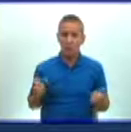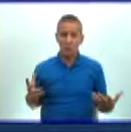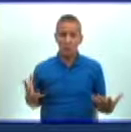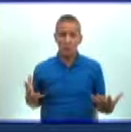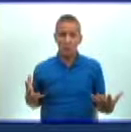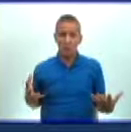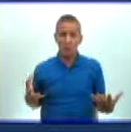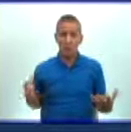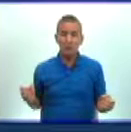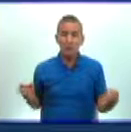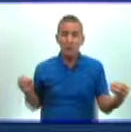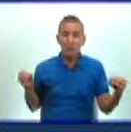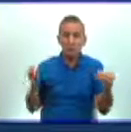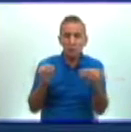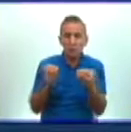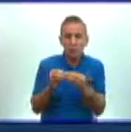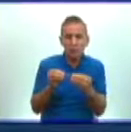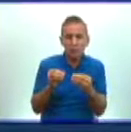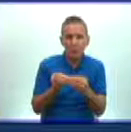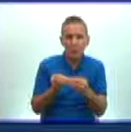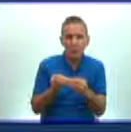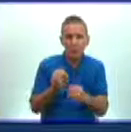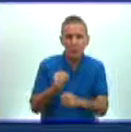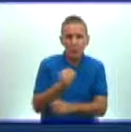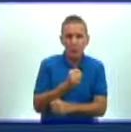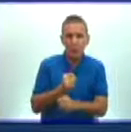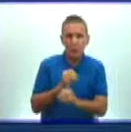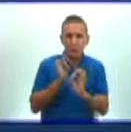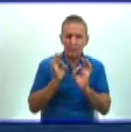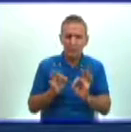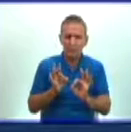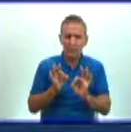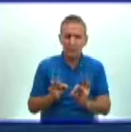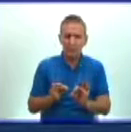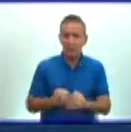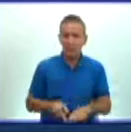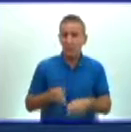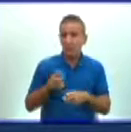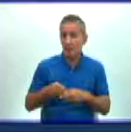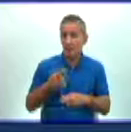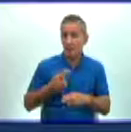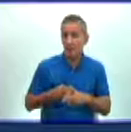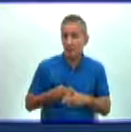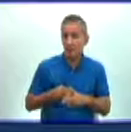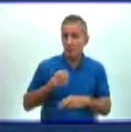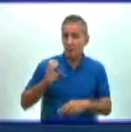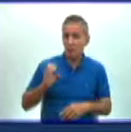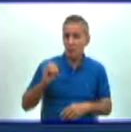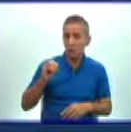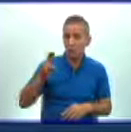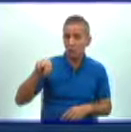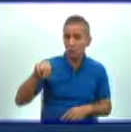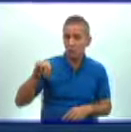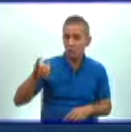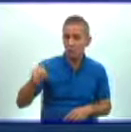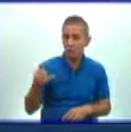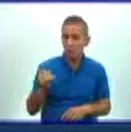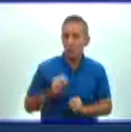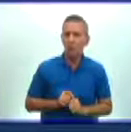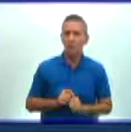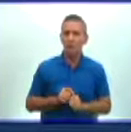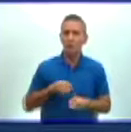la utilización precisa de preposiciones, de conjunciones? ¿Cómo